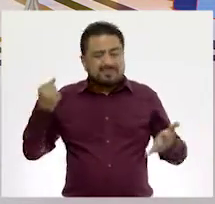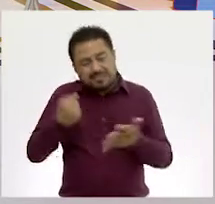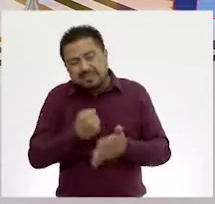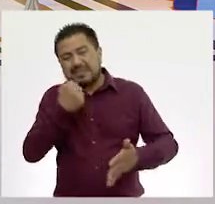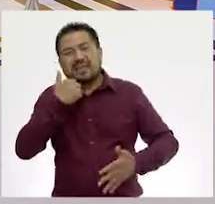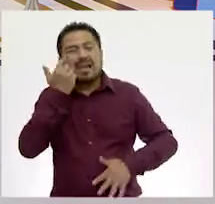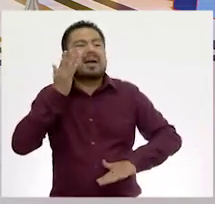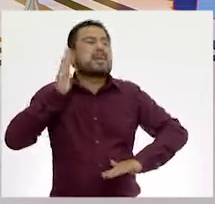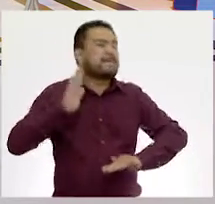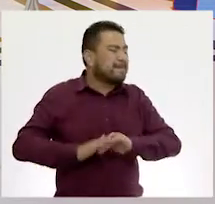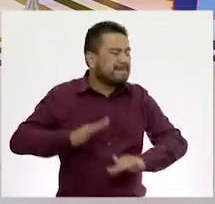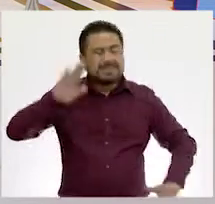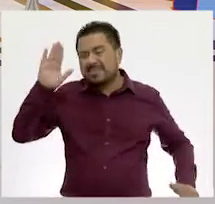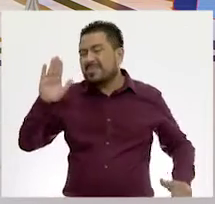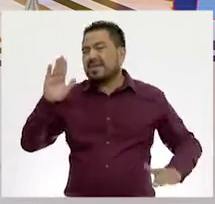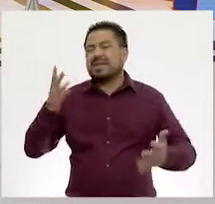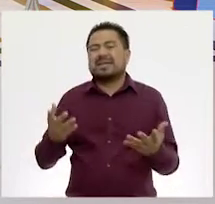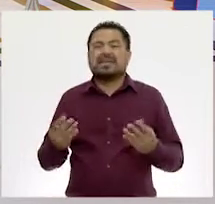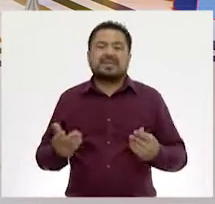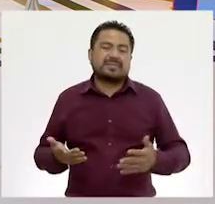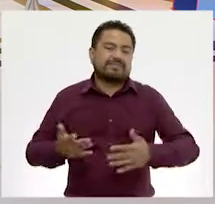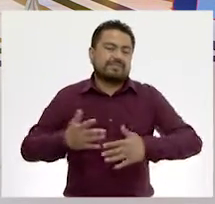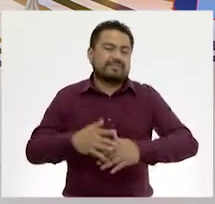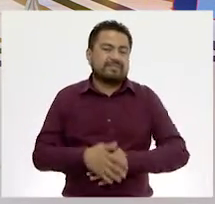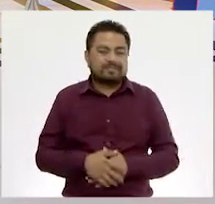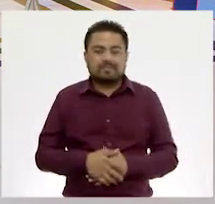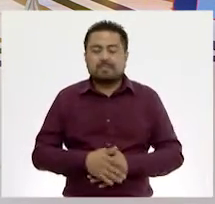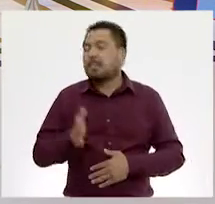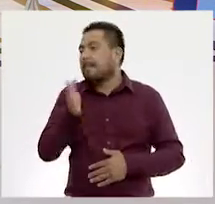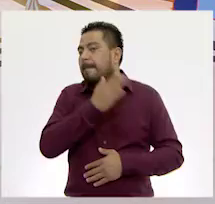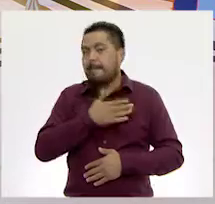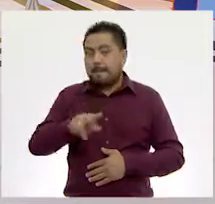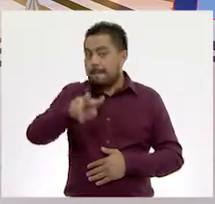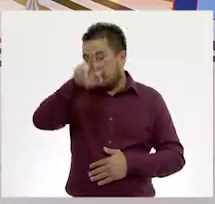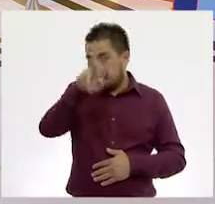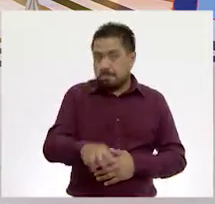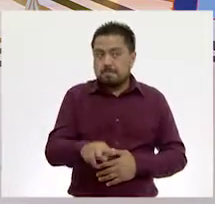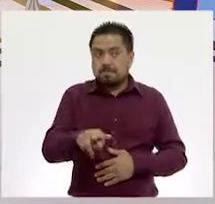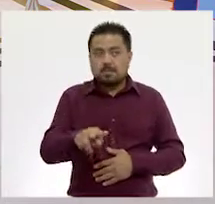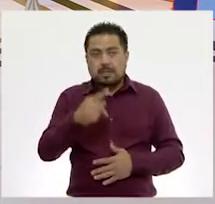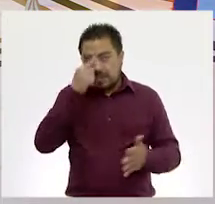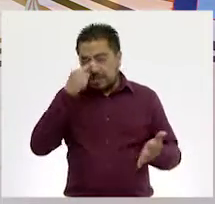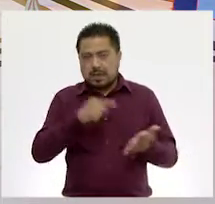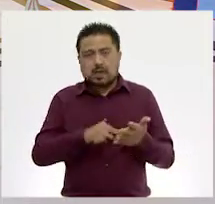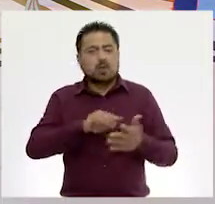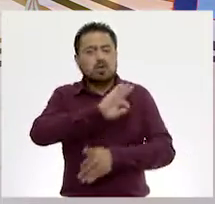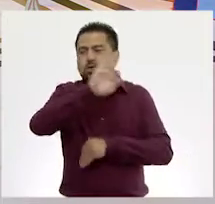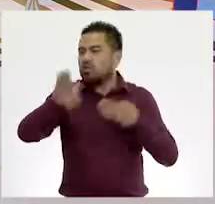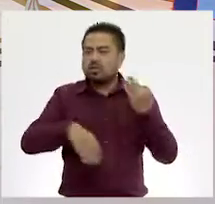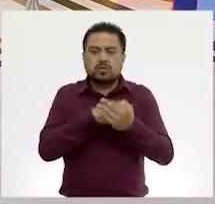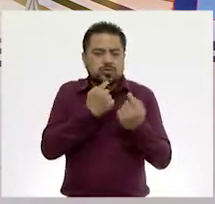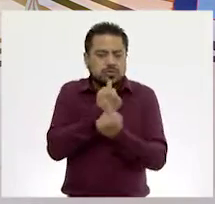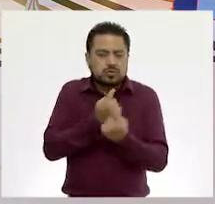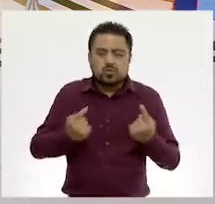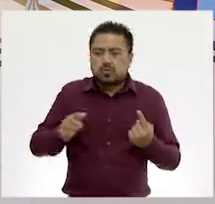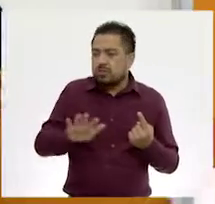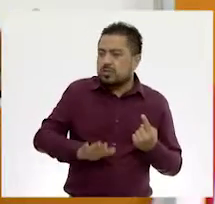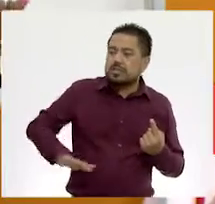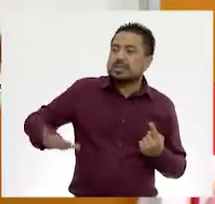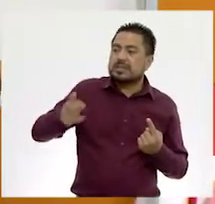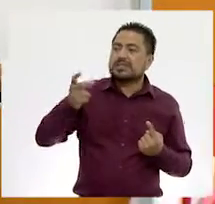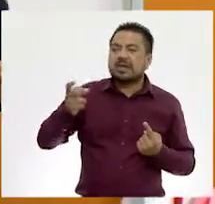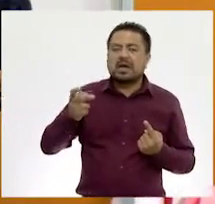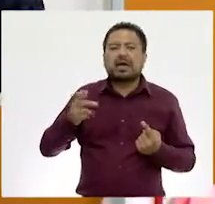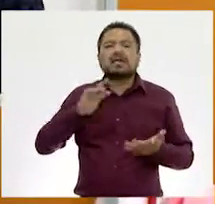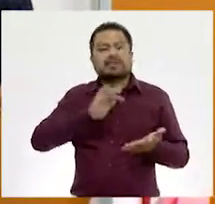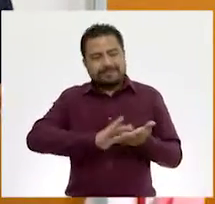quedé con ganas de mucho, pero mucho más. Bueno, pero la verdad es que creo que todas las niñas y los niños